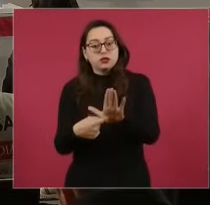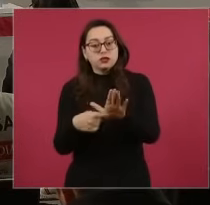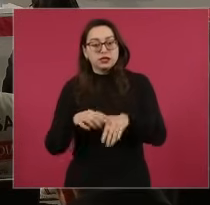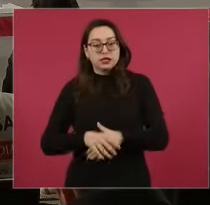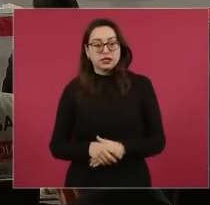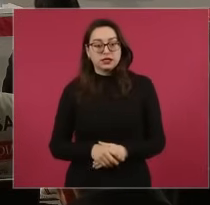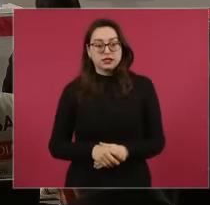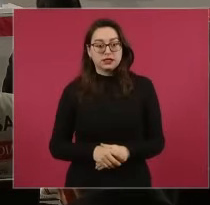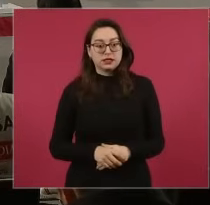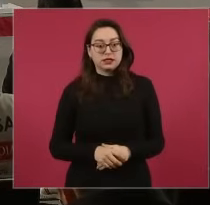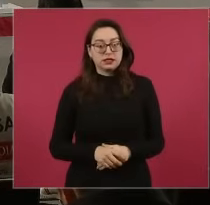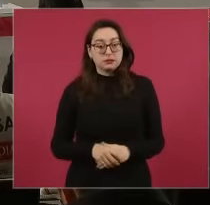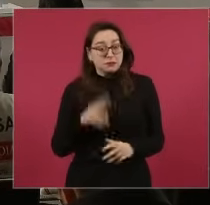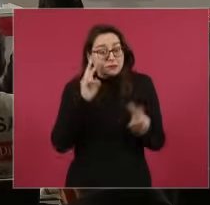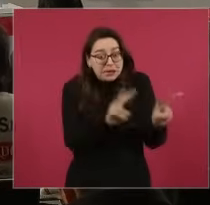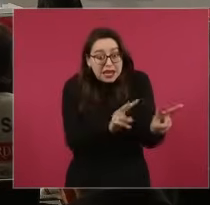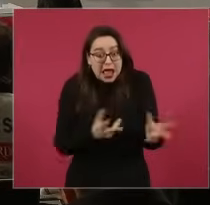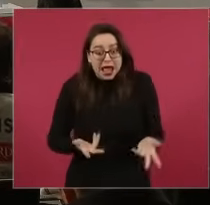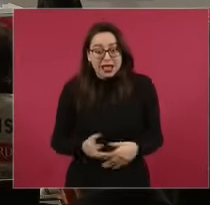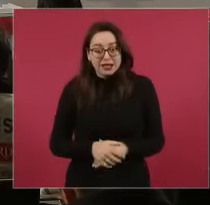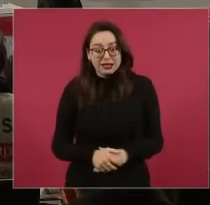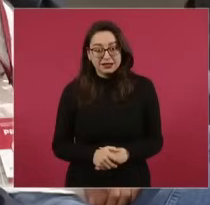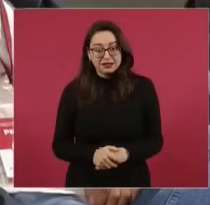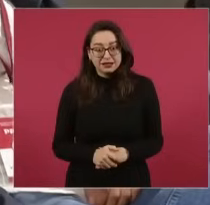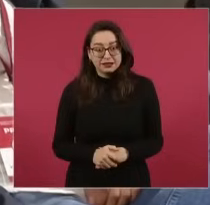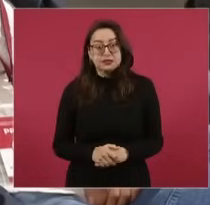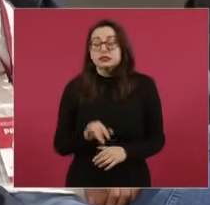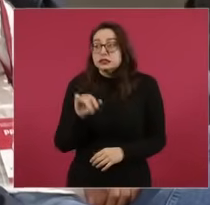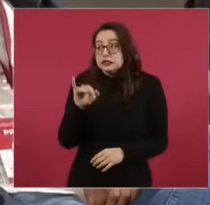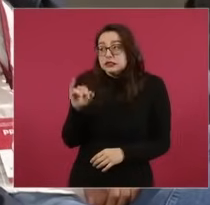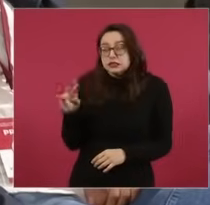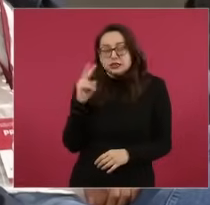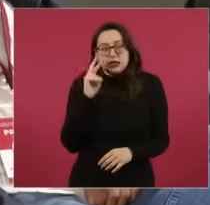voltearlo a ver. Sí, sí.